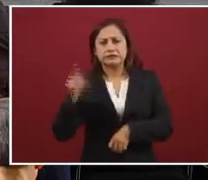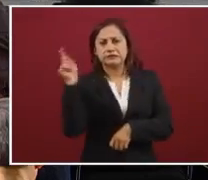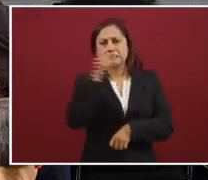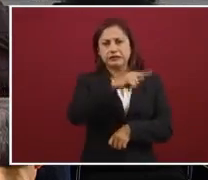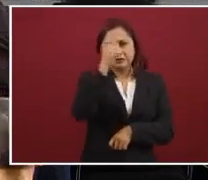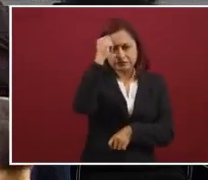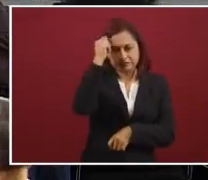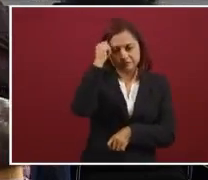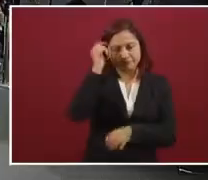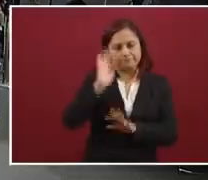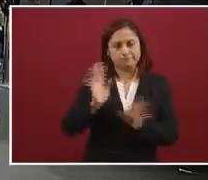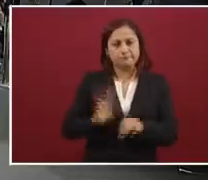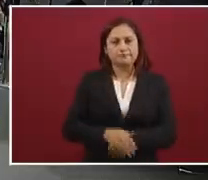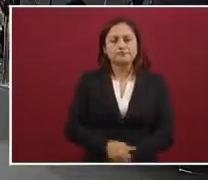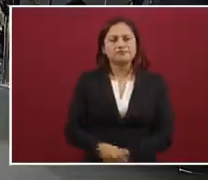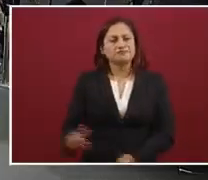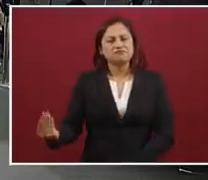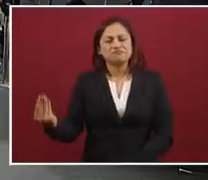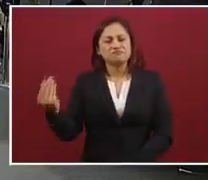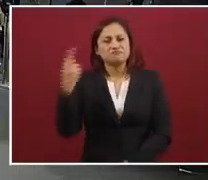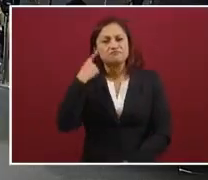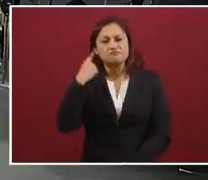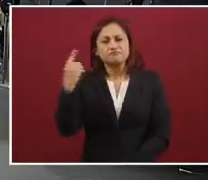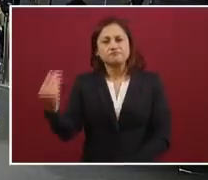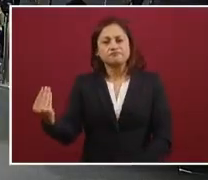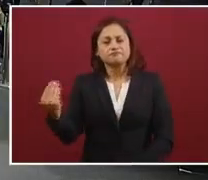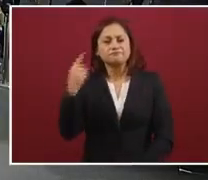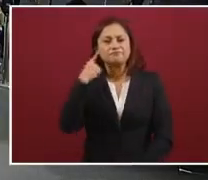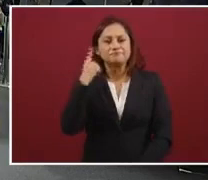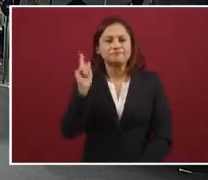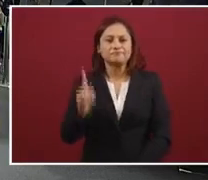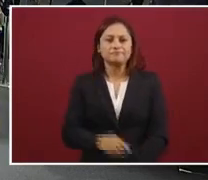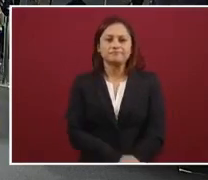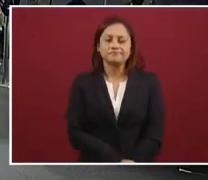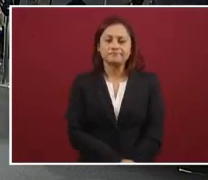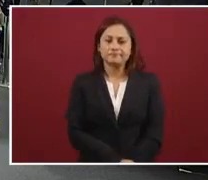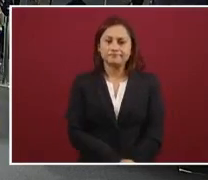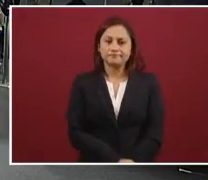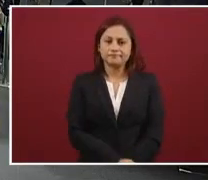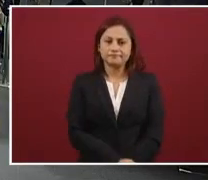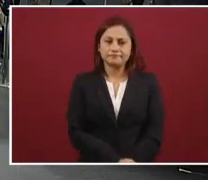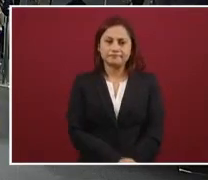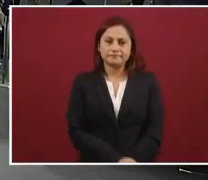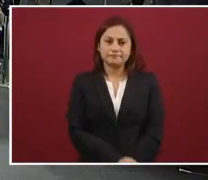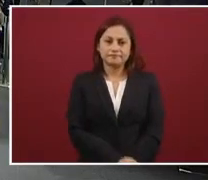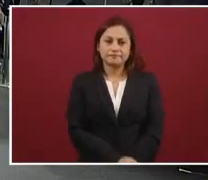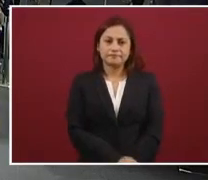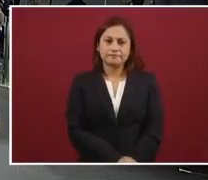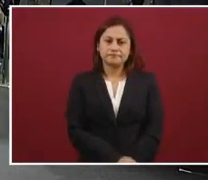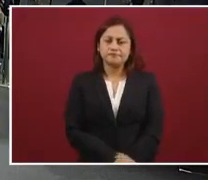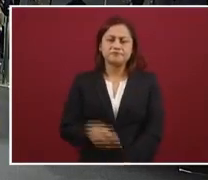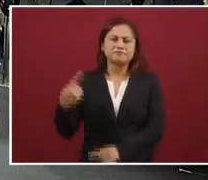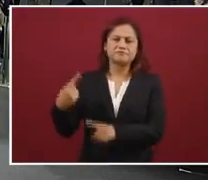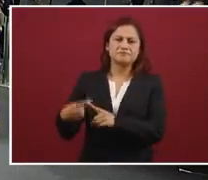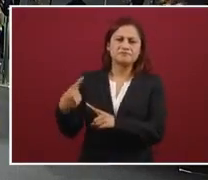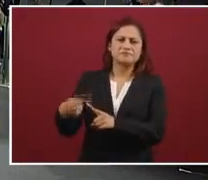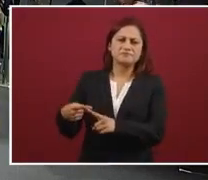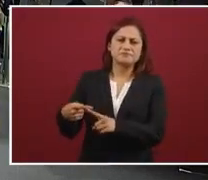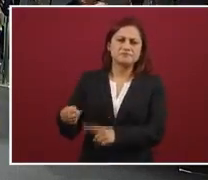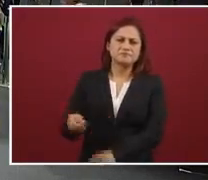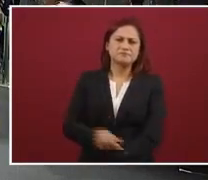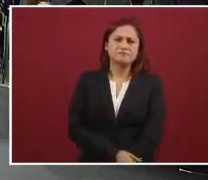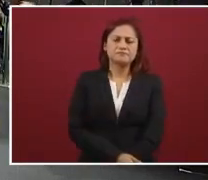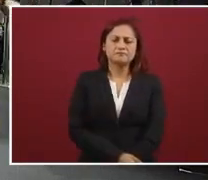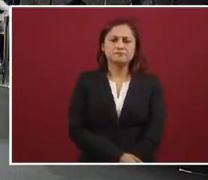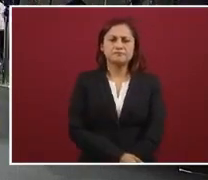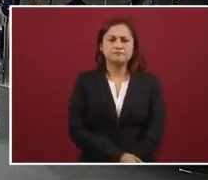las declaraciones, dijo que él estaba en contra de la cancelación de Texcoco porque ya era una obra muy avanzada. Y que ¿quién? Incluso, Carlos Urzúa, y